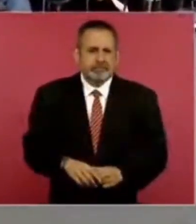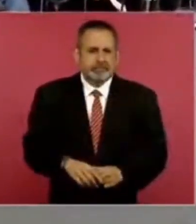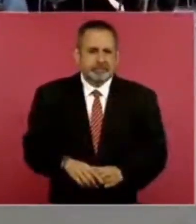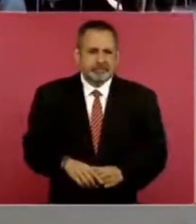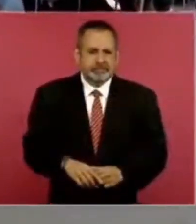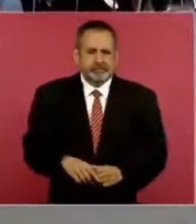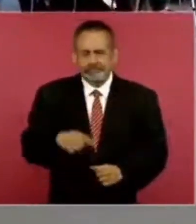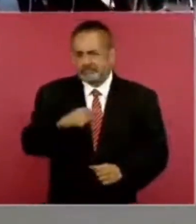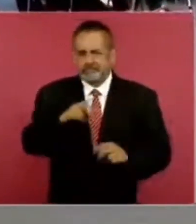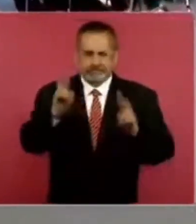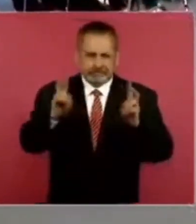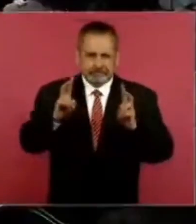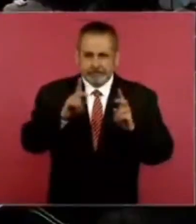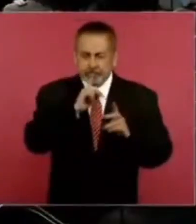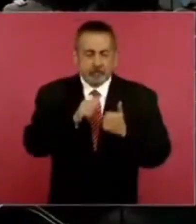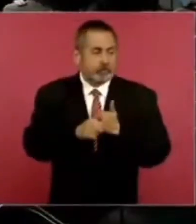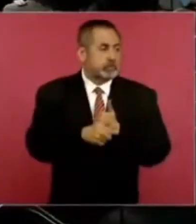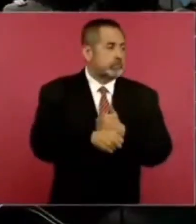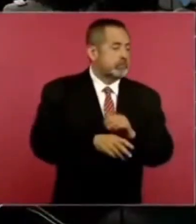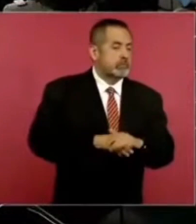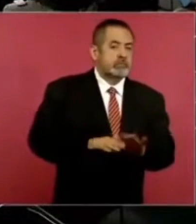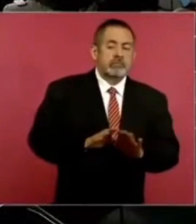era tema vedado,